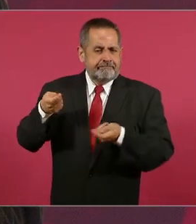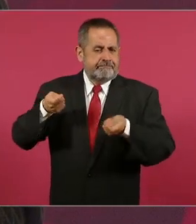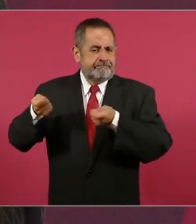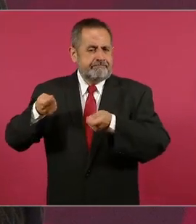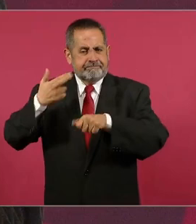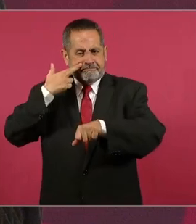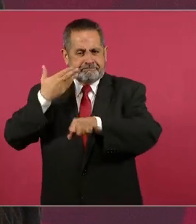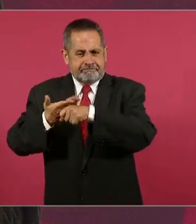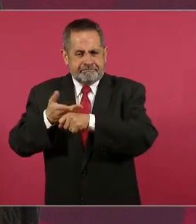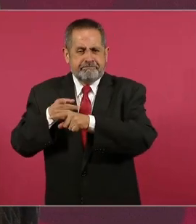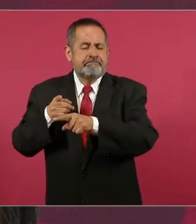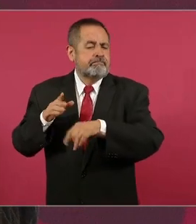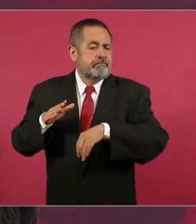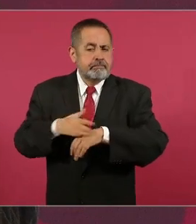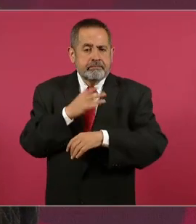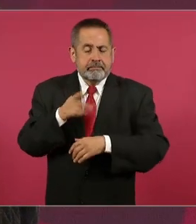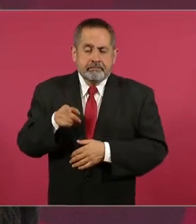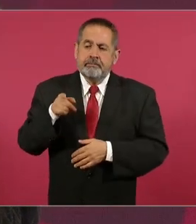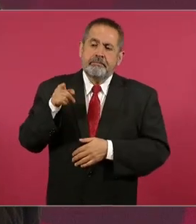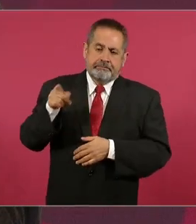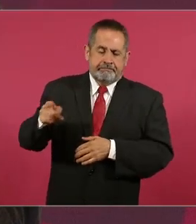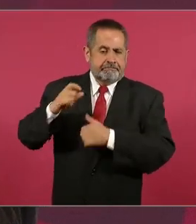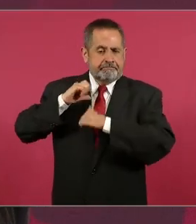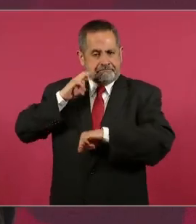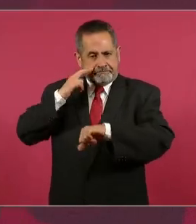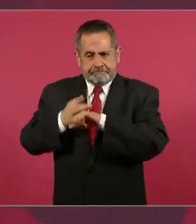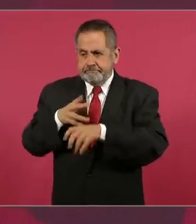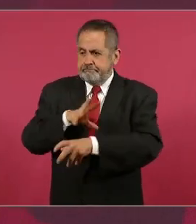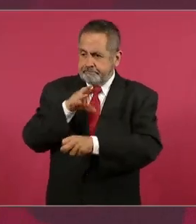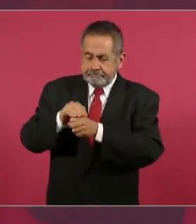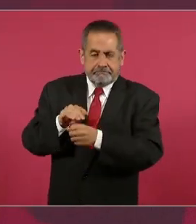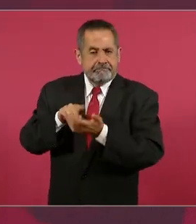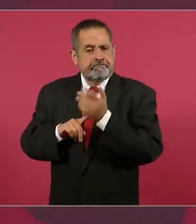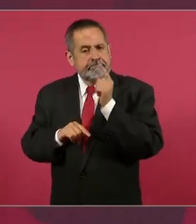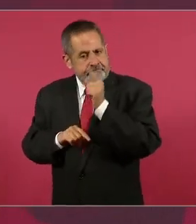porque necesitamos que una institución